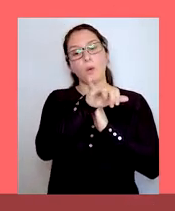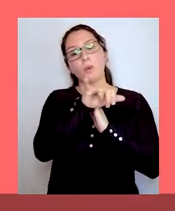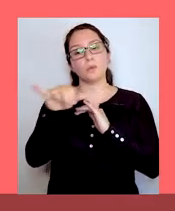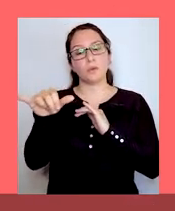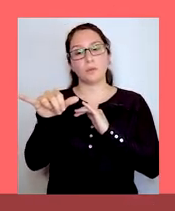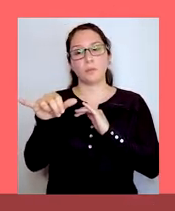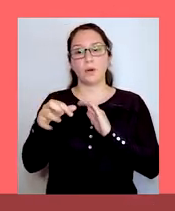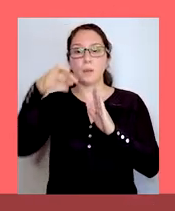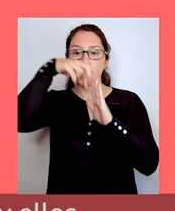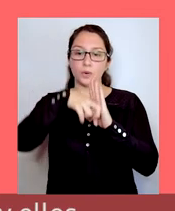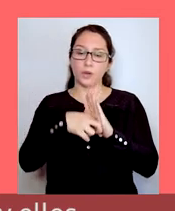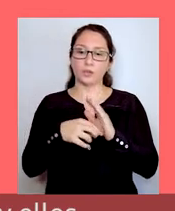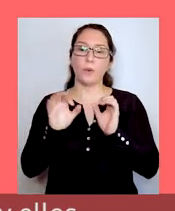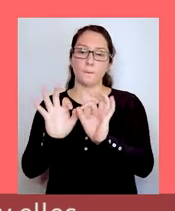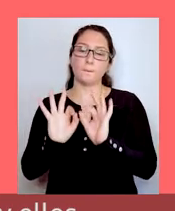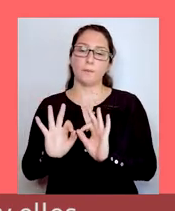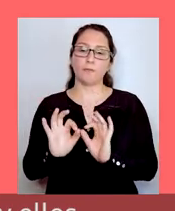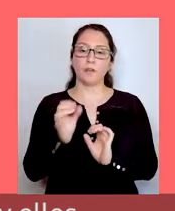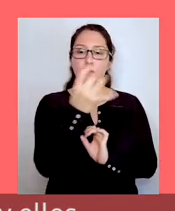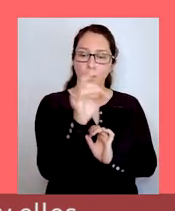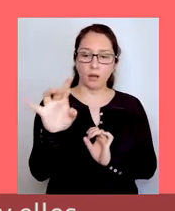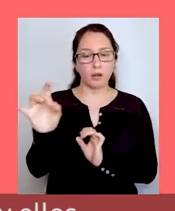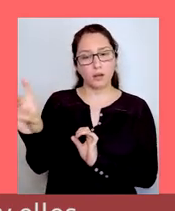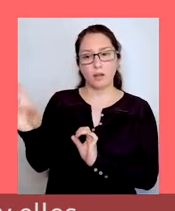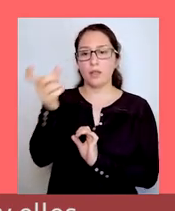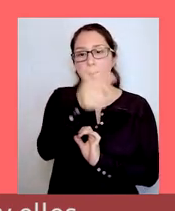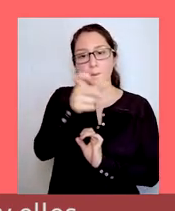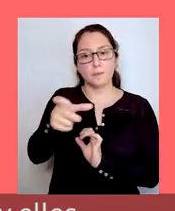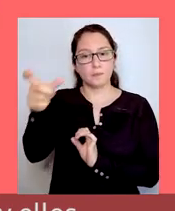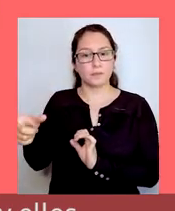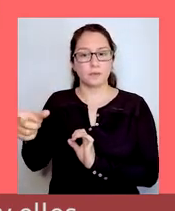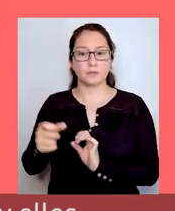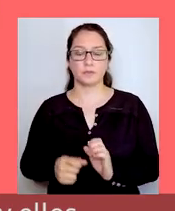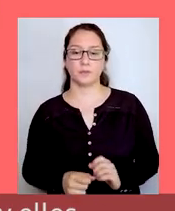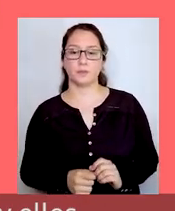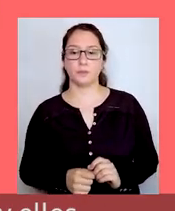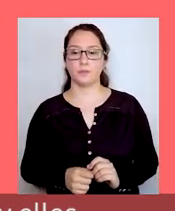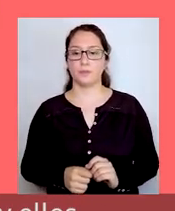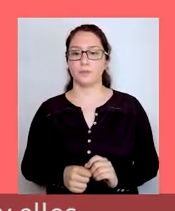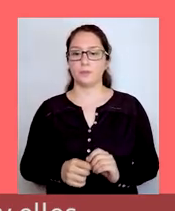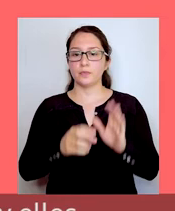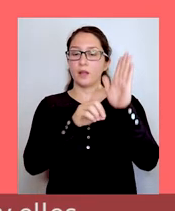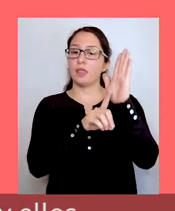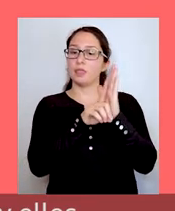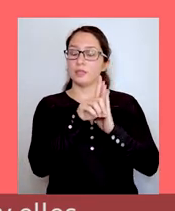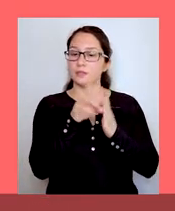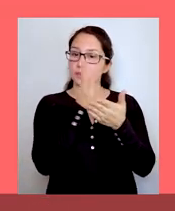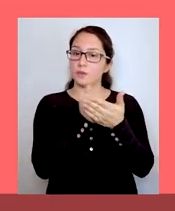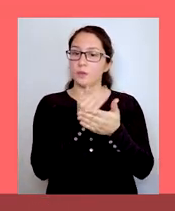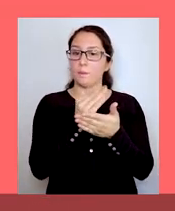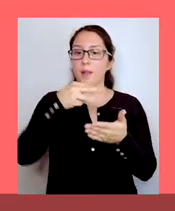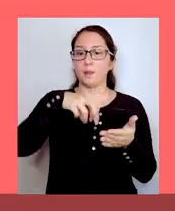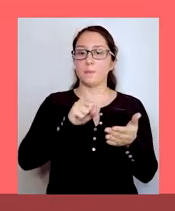o servicio que se ofrece, y que éste se ajuste perfectamente a las necesidades y deseos de ellas y ellos.